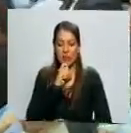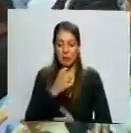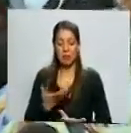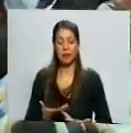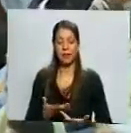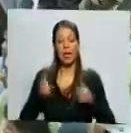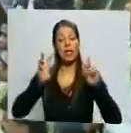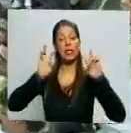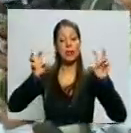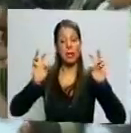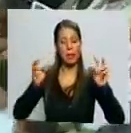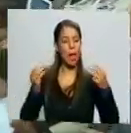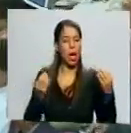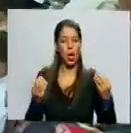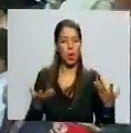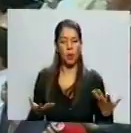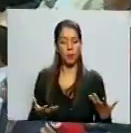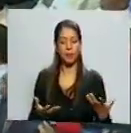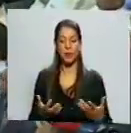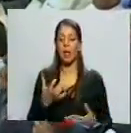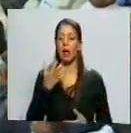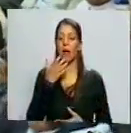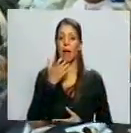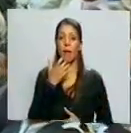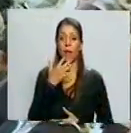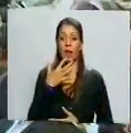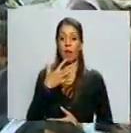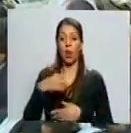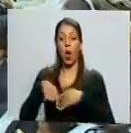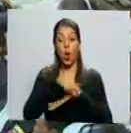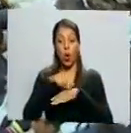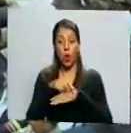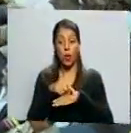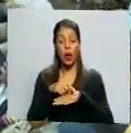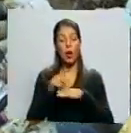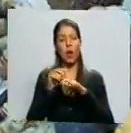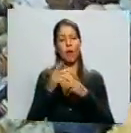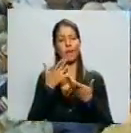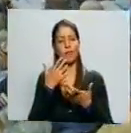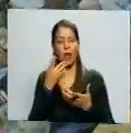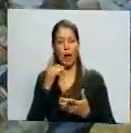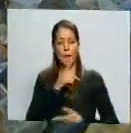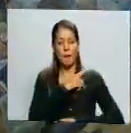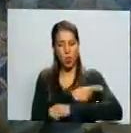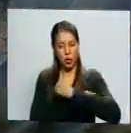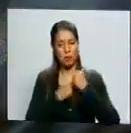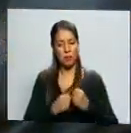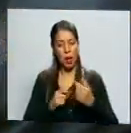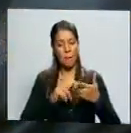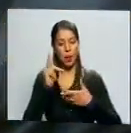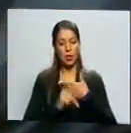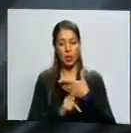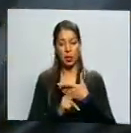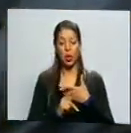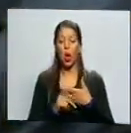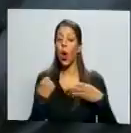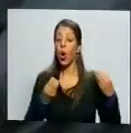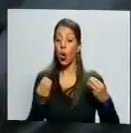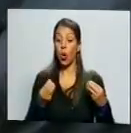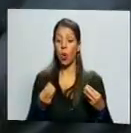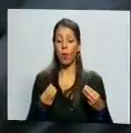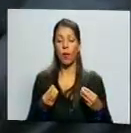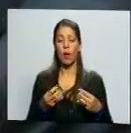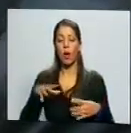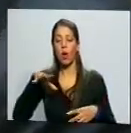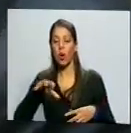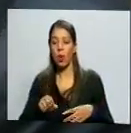parte del tema tiene que ver con las capacidades operativas del Estado. Parte del tema tiene que ver con la adquisición de los